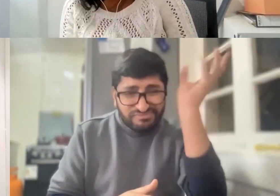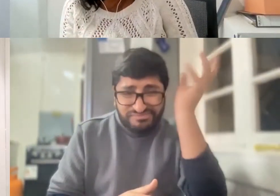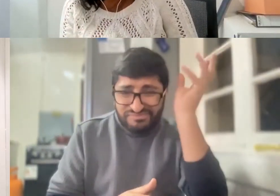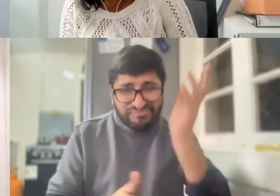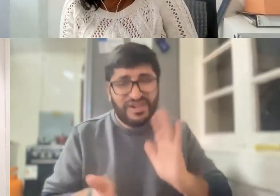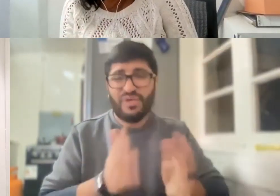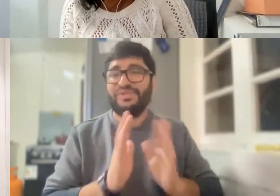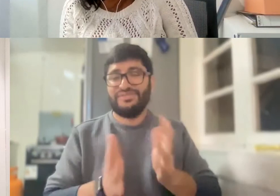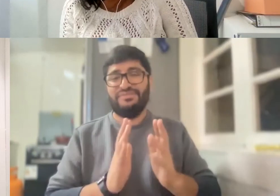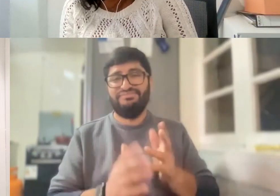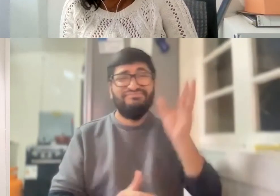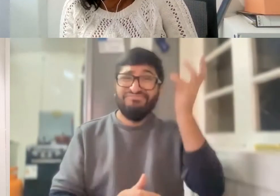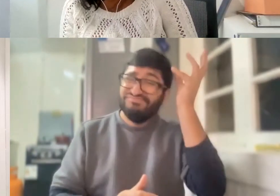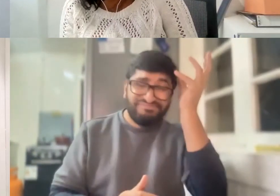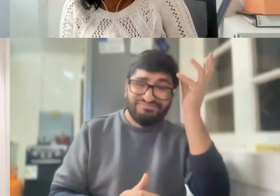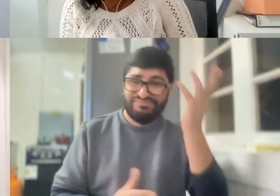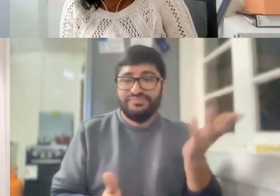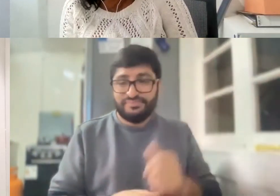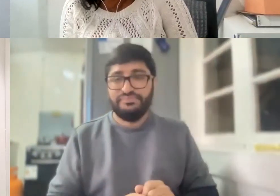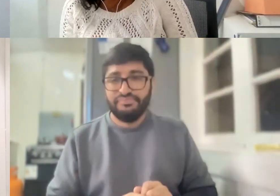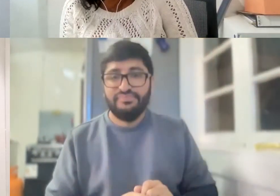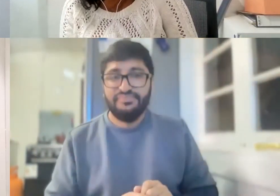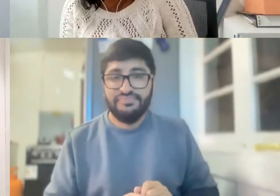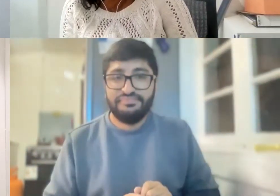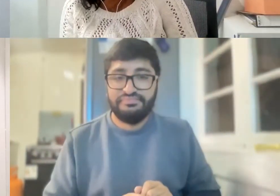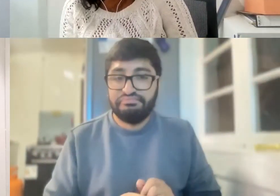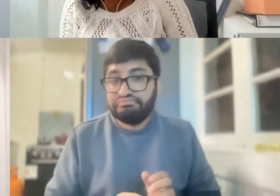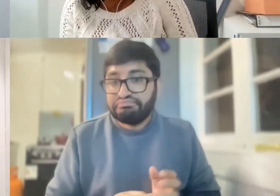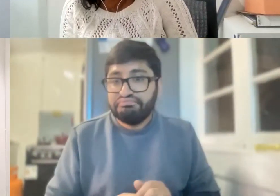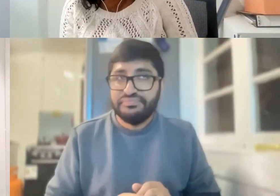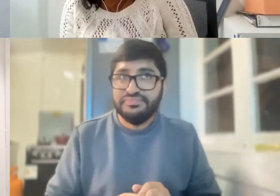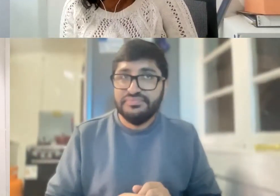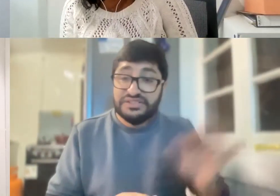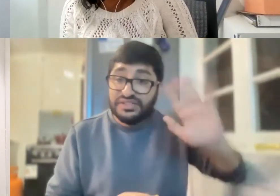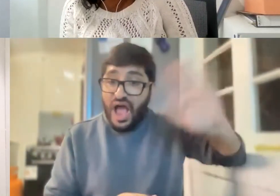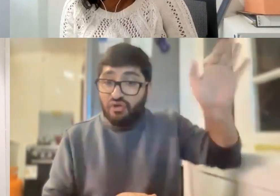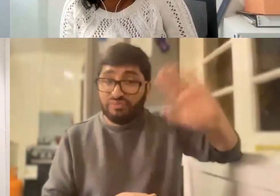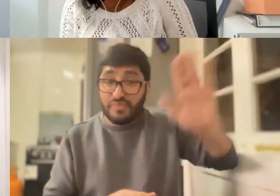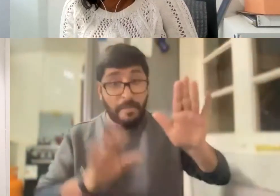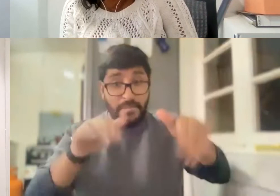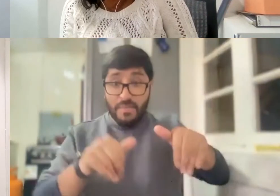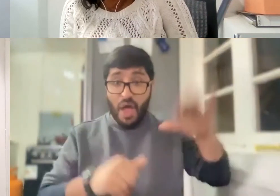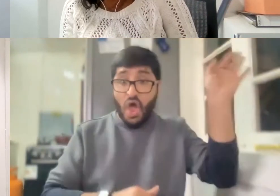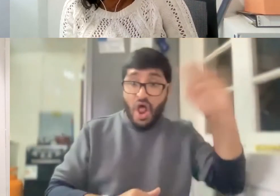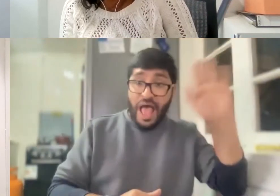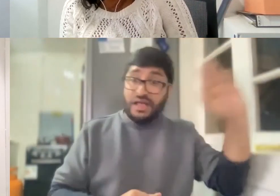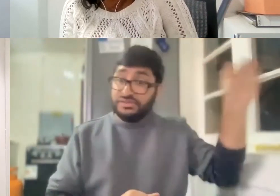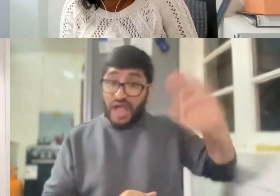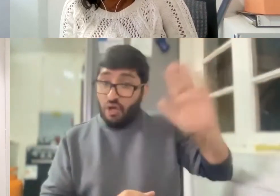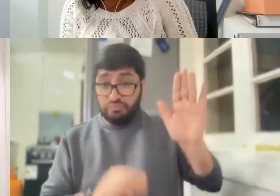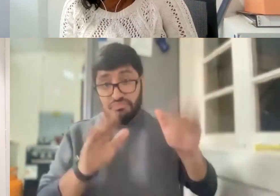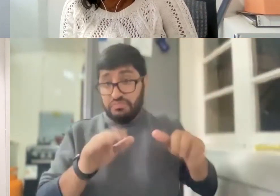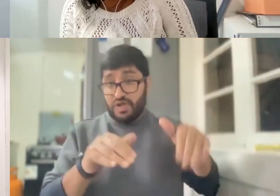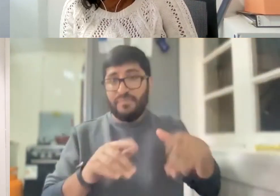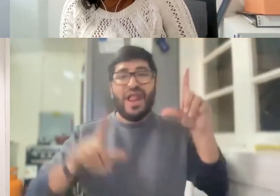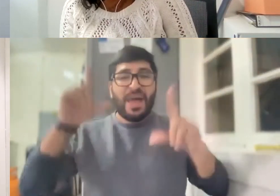no entiendo la lengua de señas. ¿Ven la expresión de Rodrigo? Así como, no comprendo la lengua de señas. Chao, lo mismo